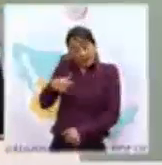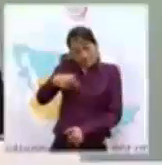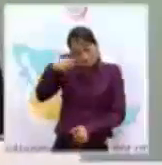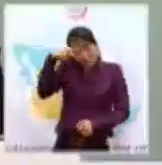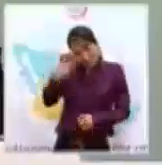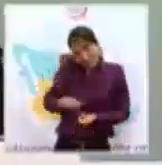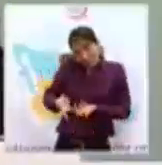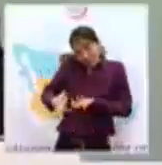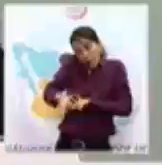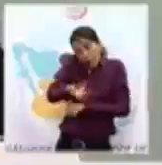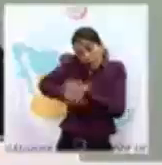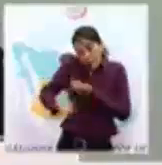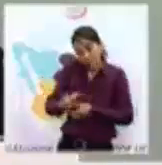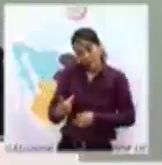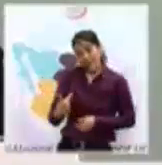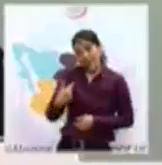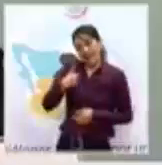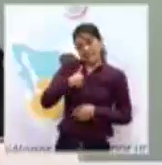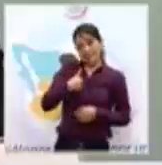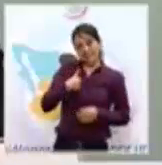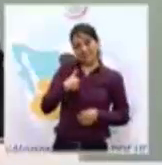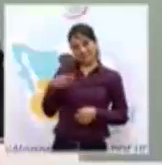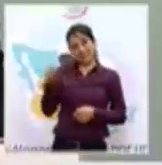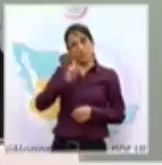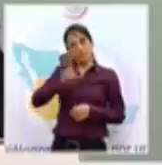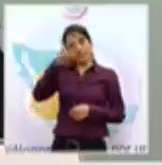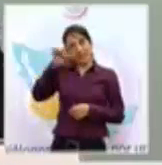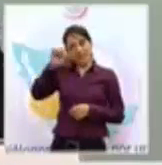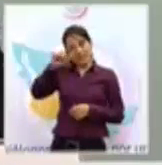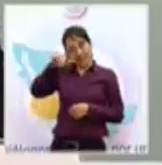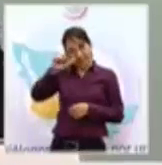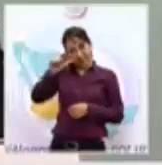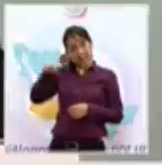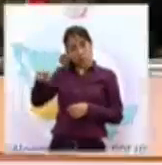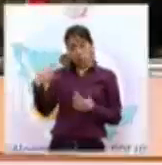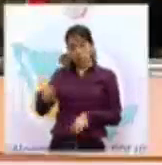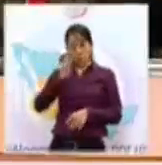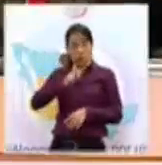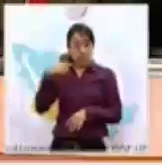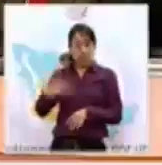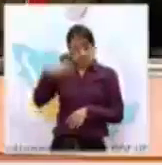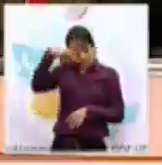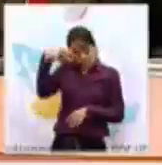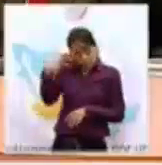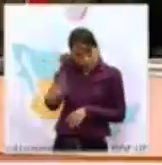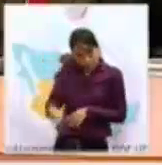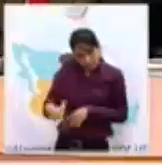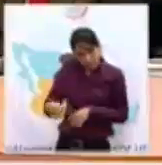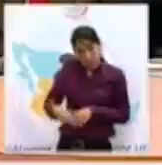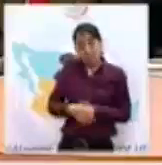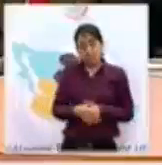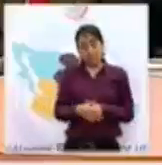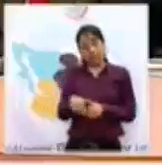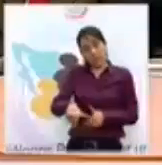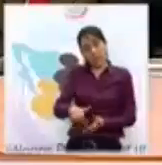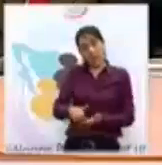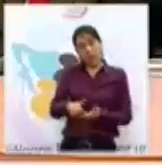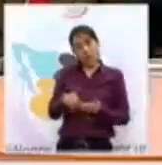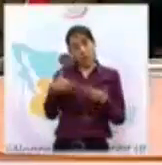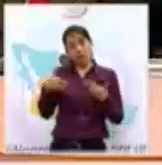poner en esencia, Diana Magaloni, gran mexicana, que actualmente está en el